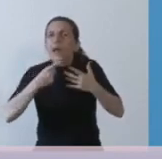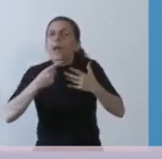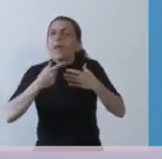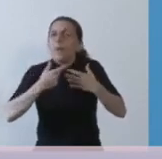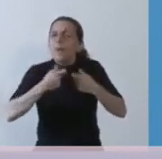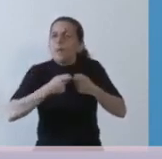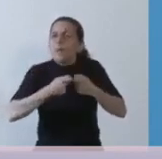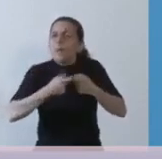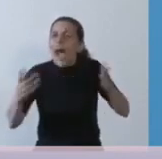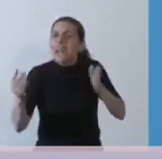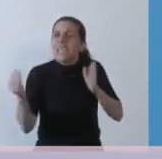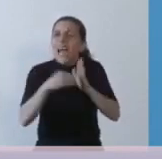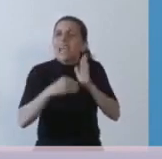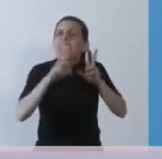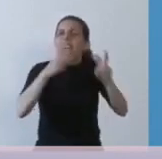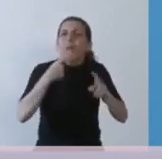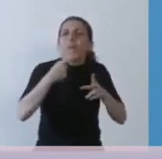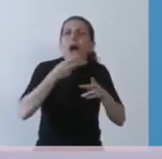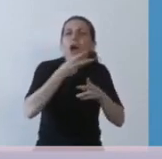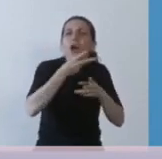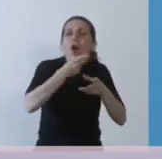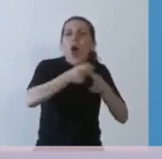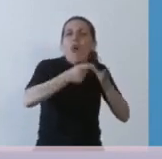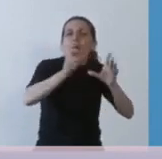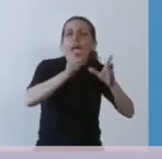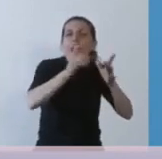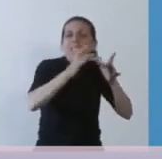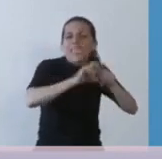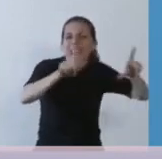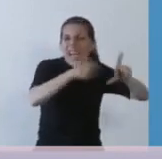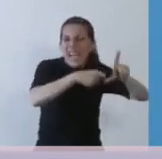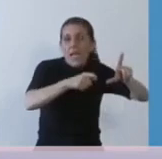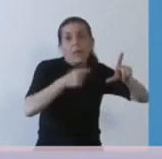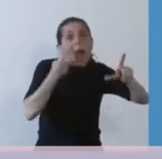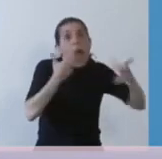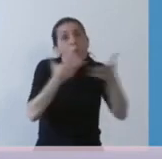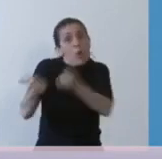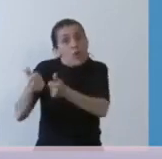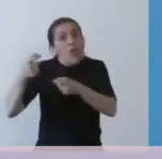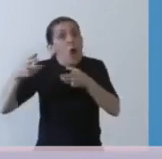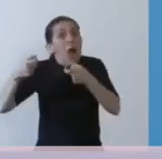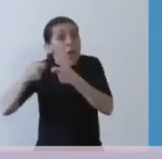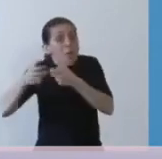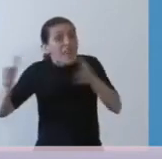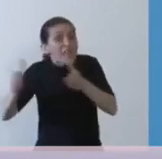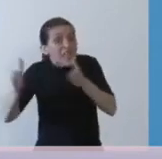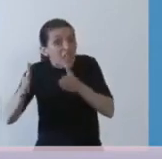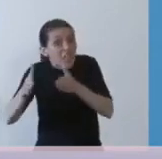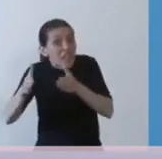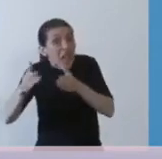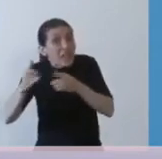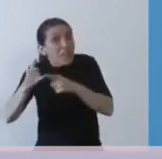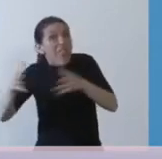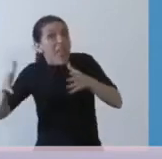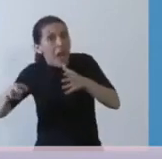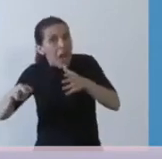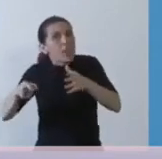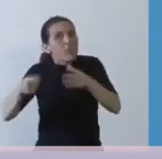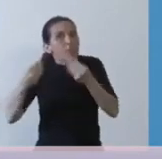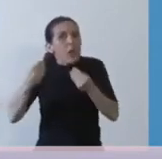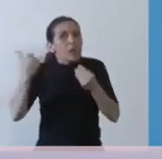compras online de productos Nacionales con énfasis en las pyme justamente en un contexto donde se va a restringir un poco la